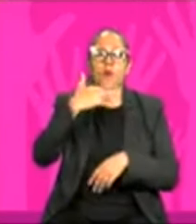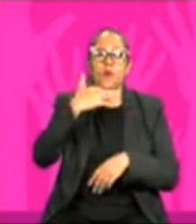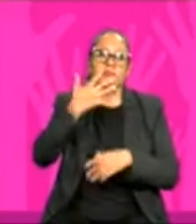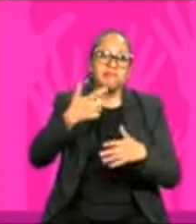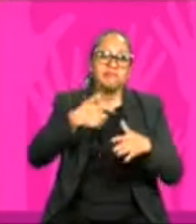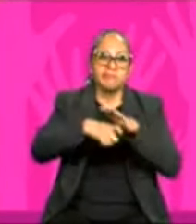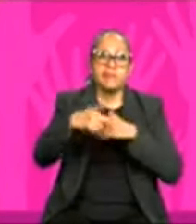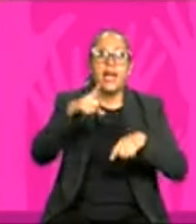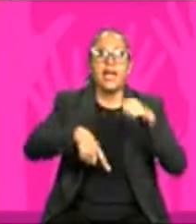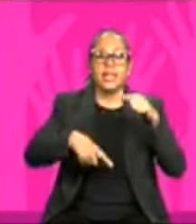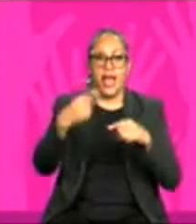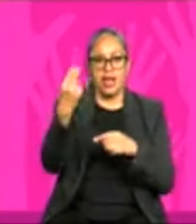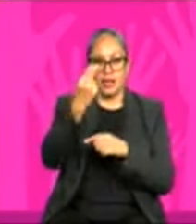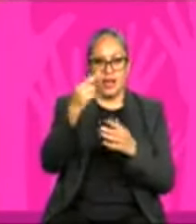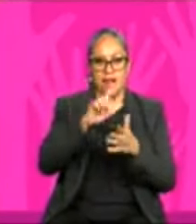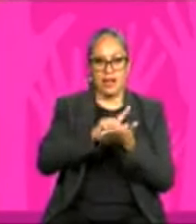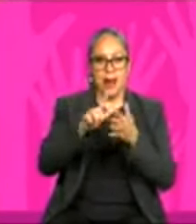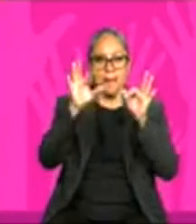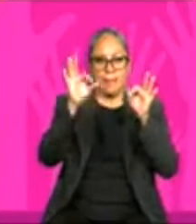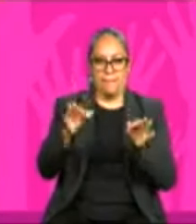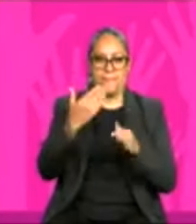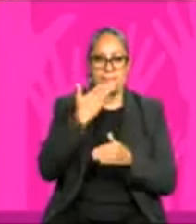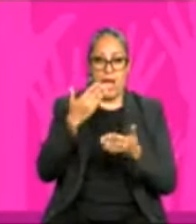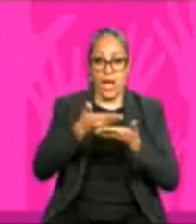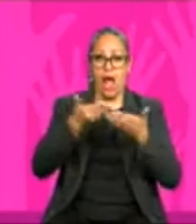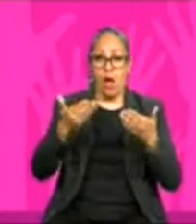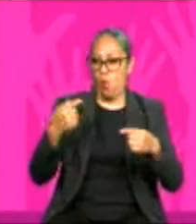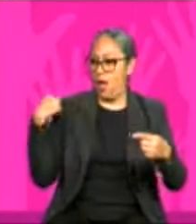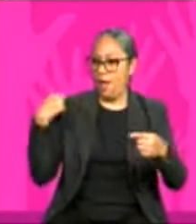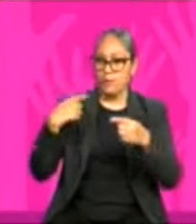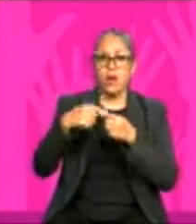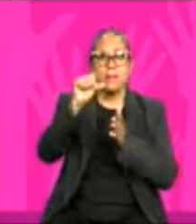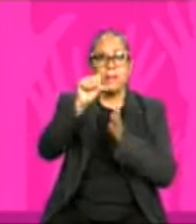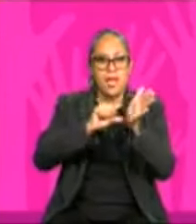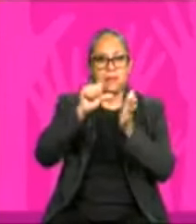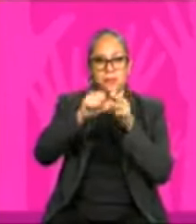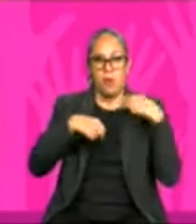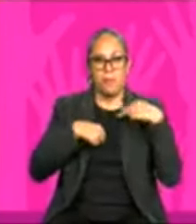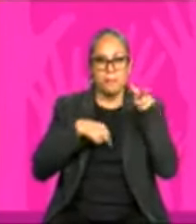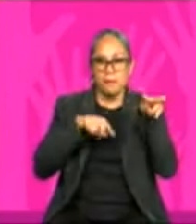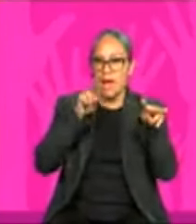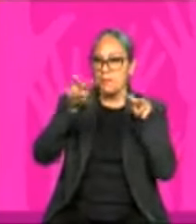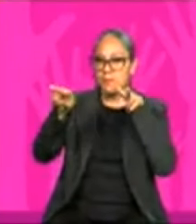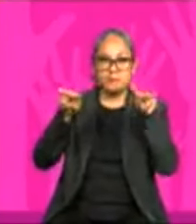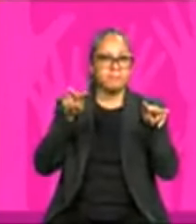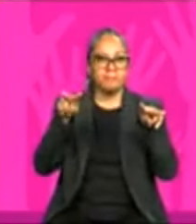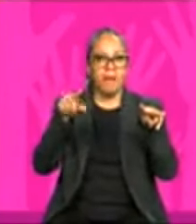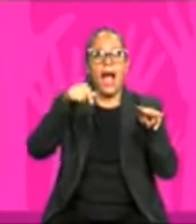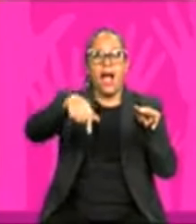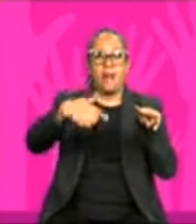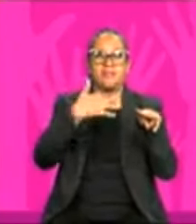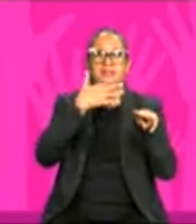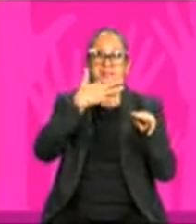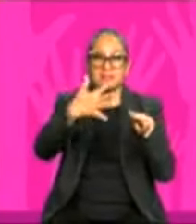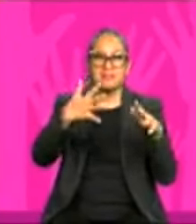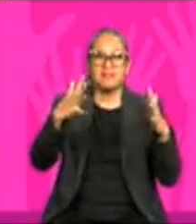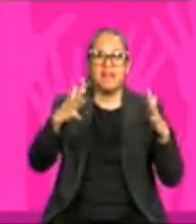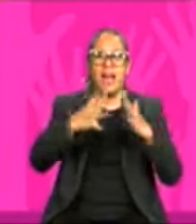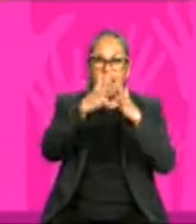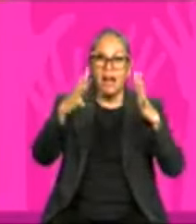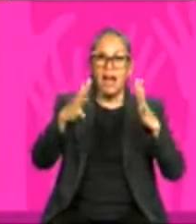necesita jugar limpio y llevamos meses viendo la guerra sucia de dos candidatas en